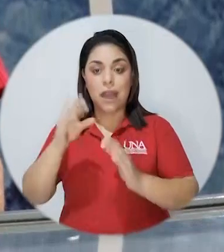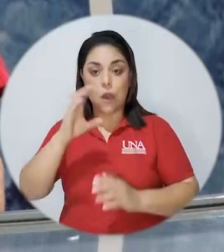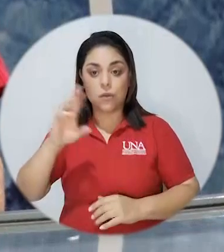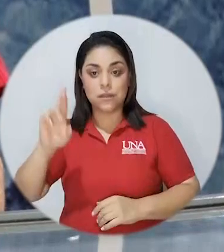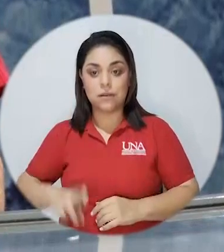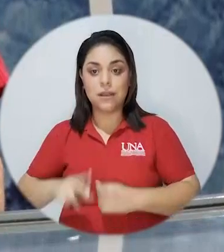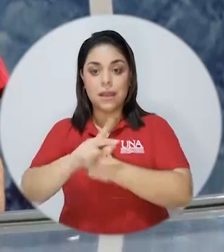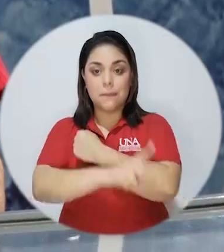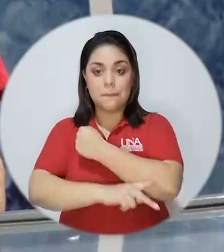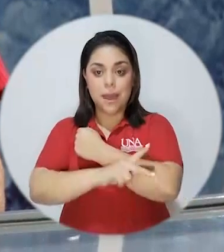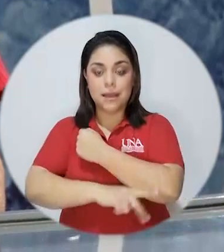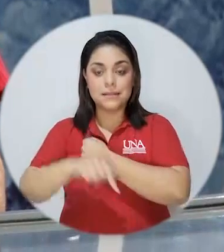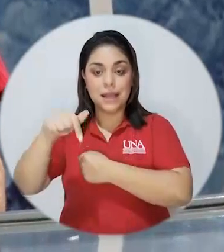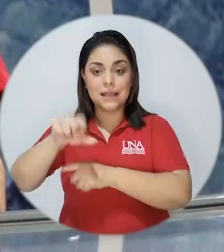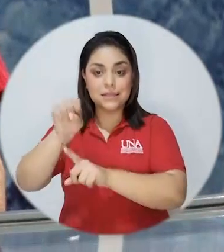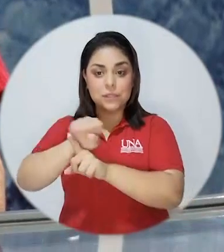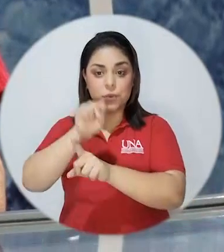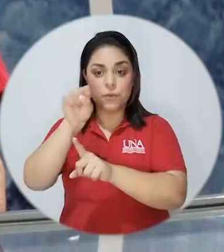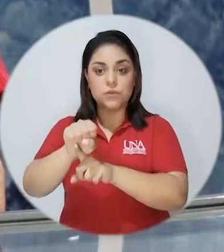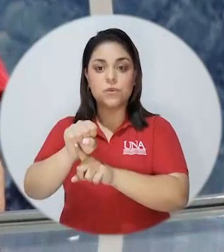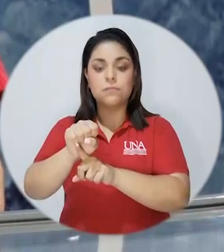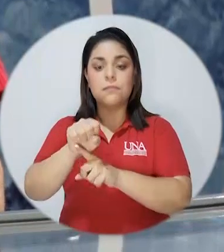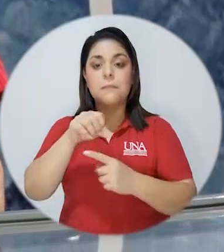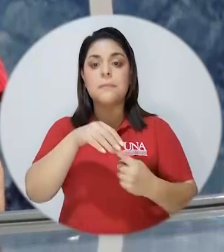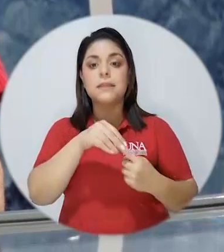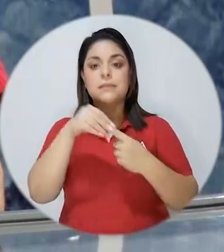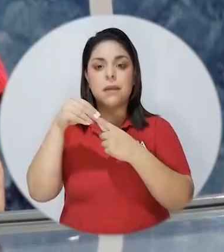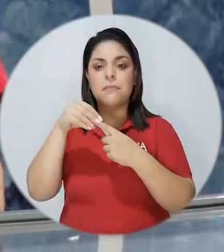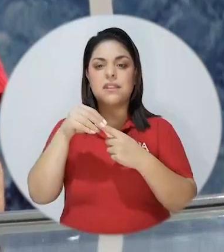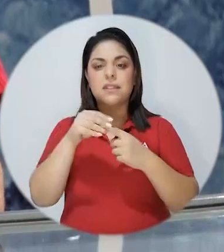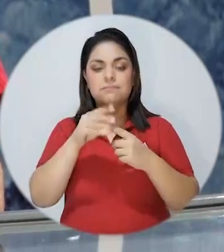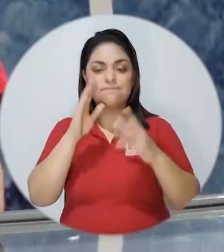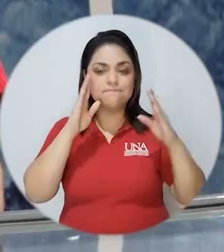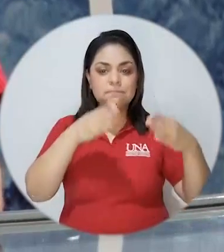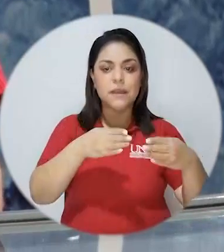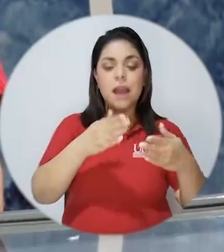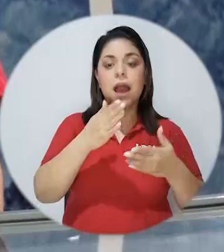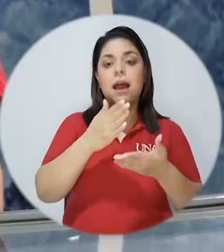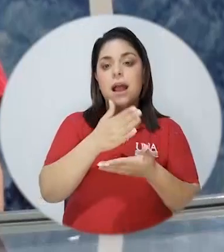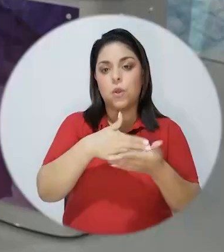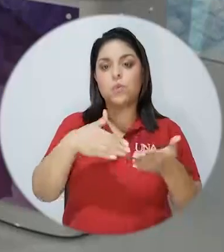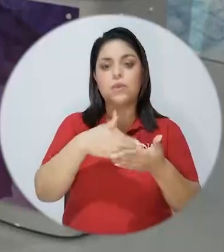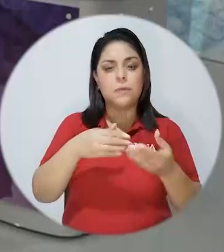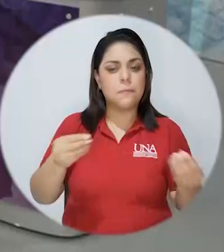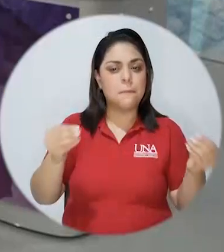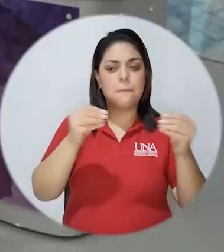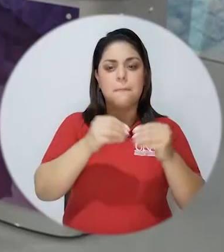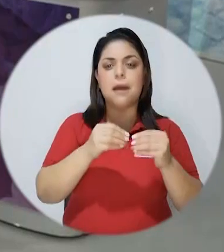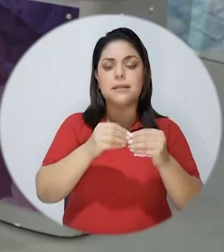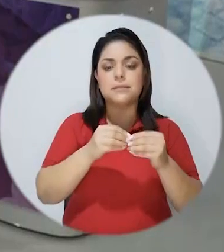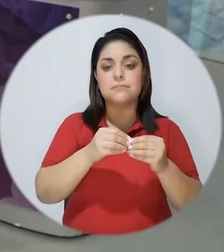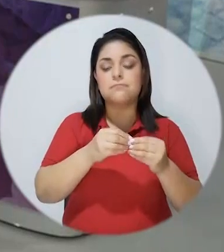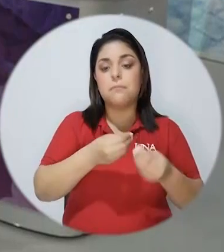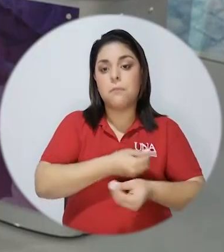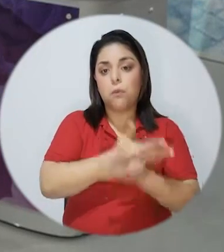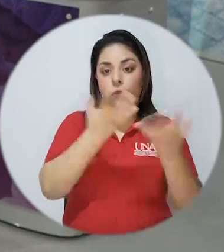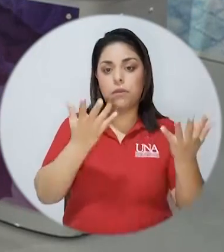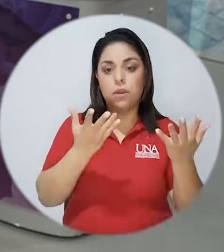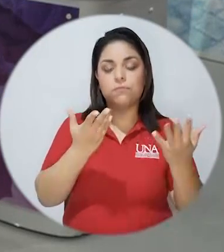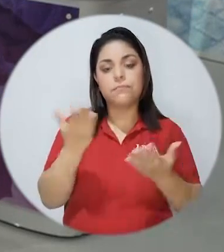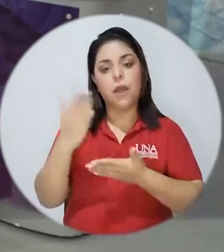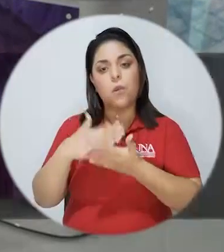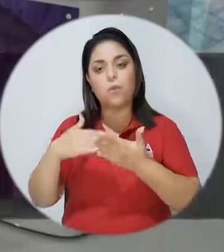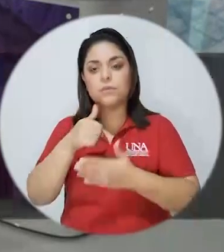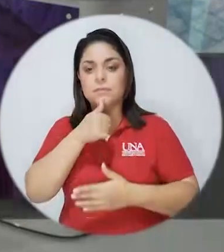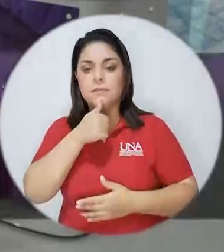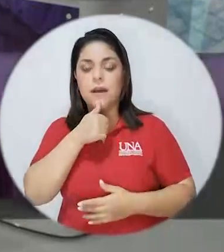país, las instituciones que lo estaban dando principalmente eran del sector público y algunas. No obstante, eso no significa que la experiencia